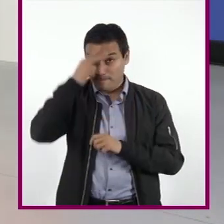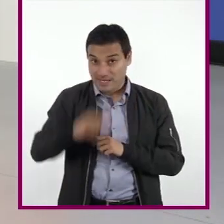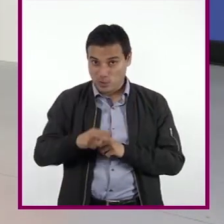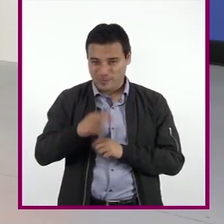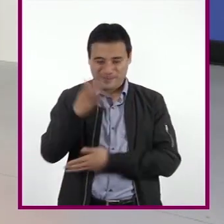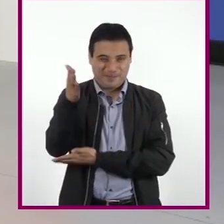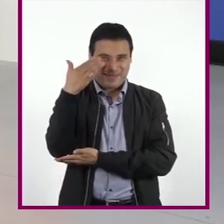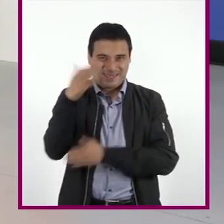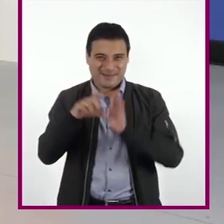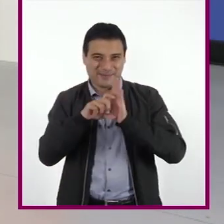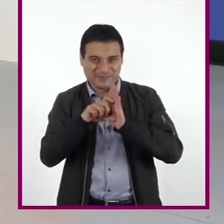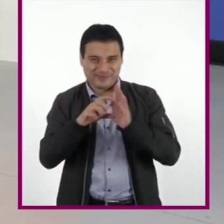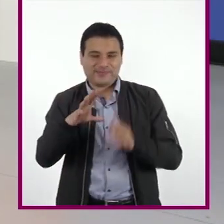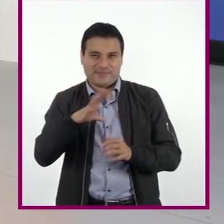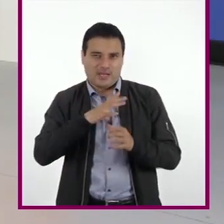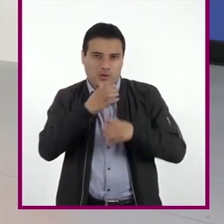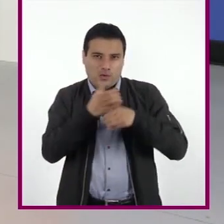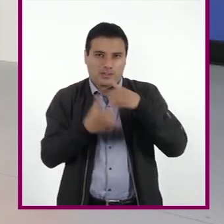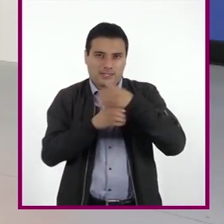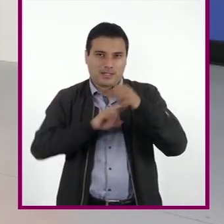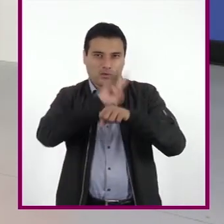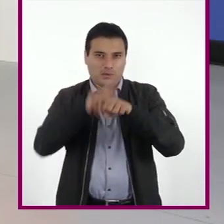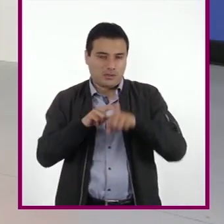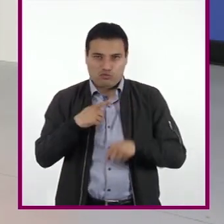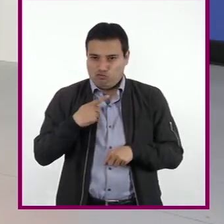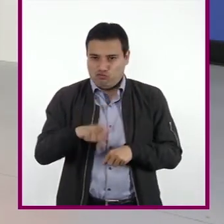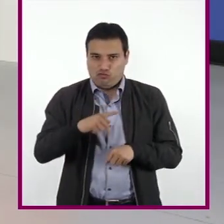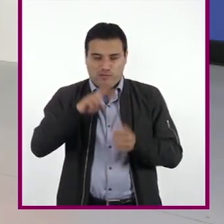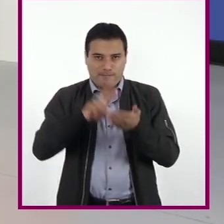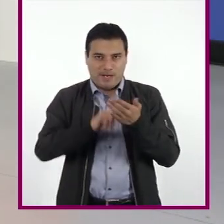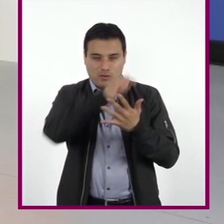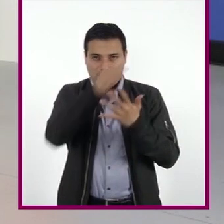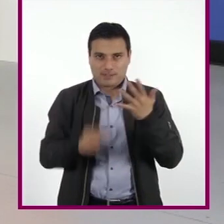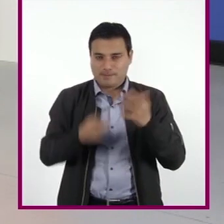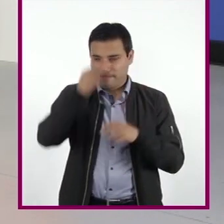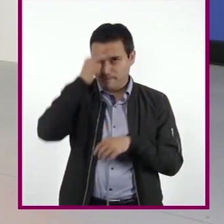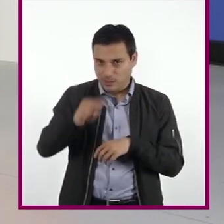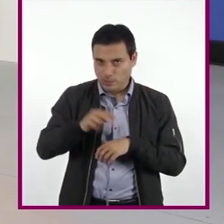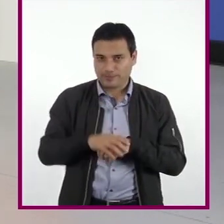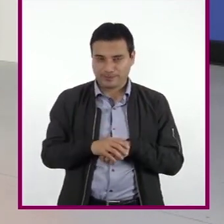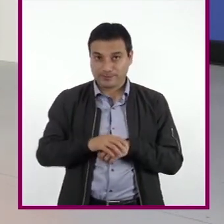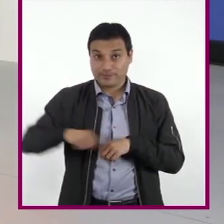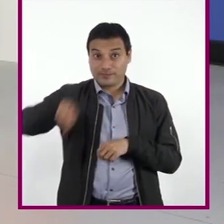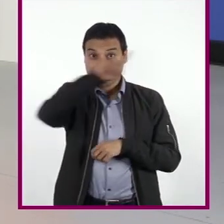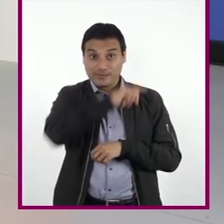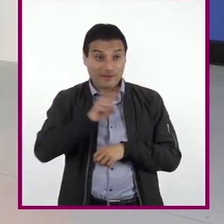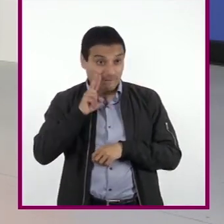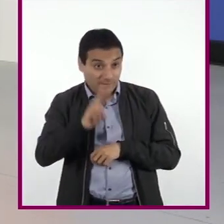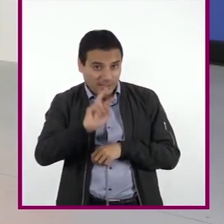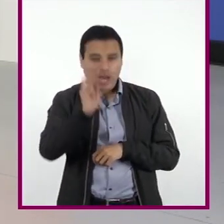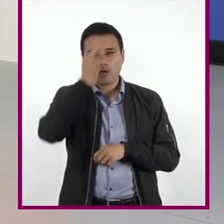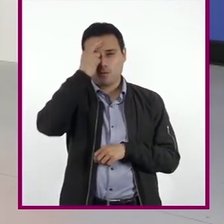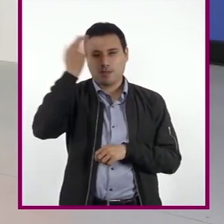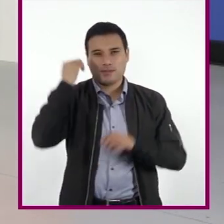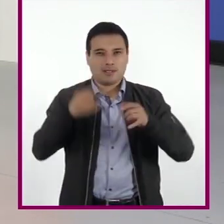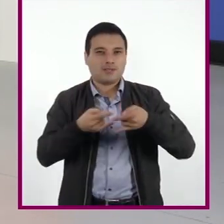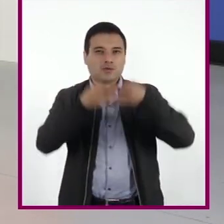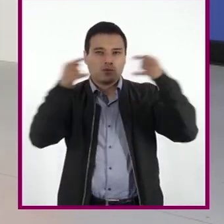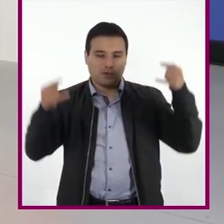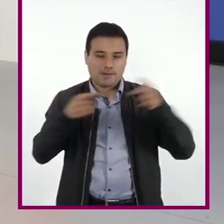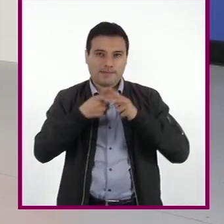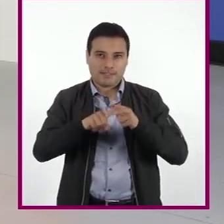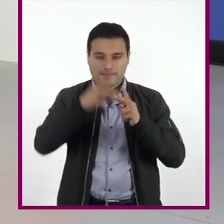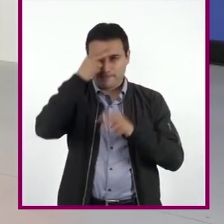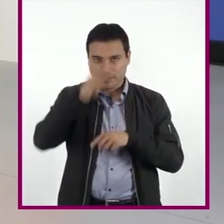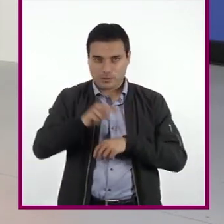elementos naturales que representan nuestros valores y nos recuerdan el origen e historia de nuestro país.